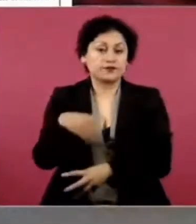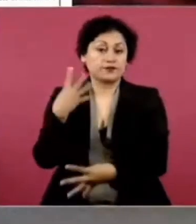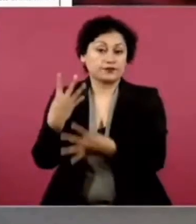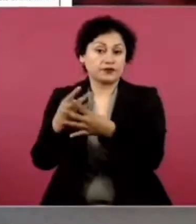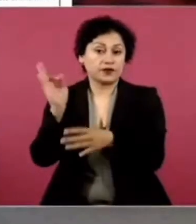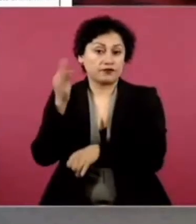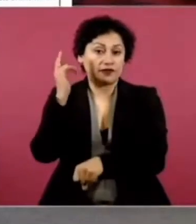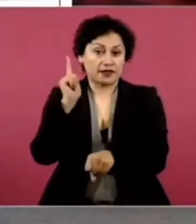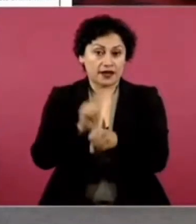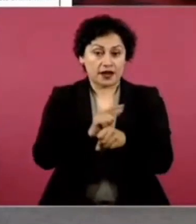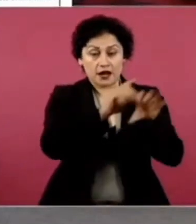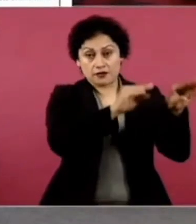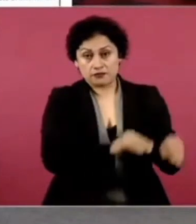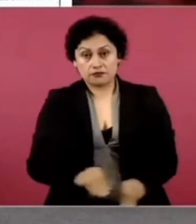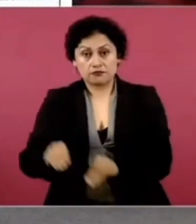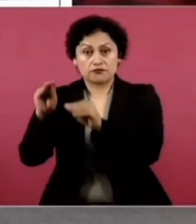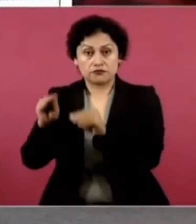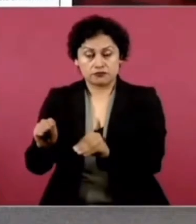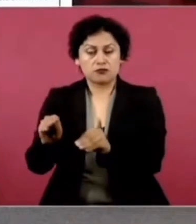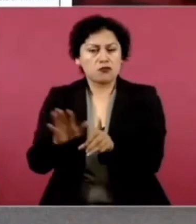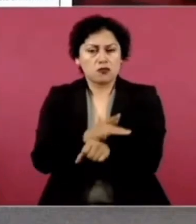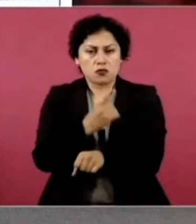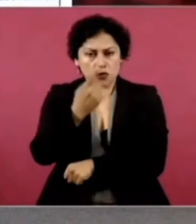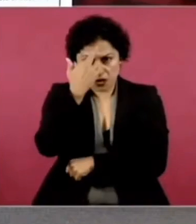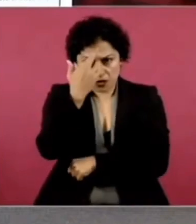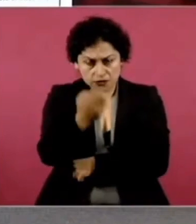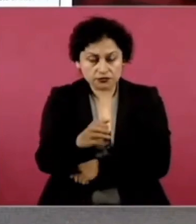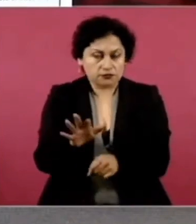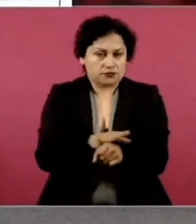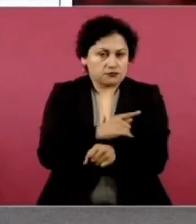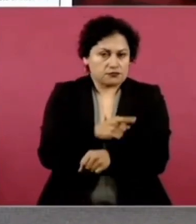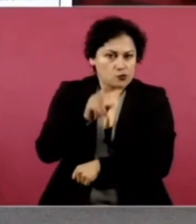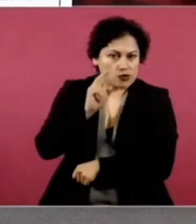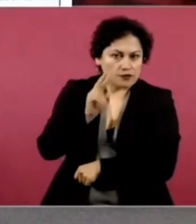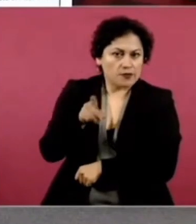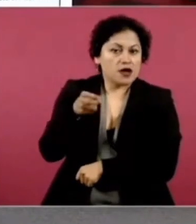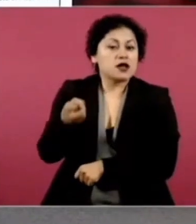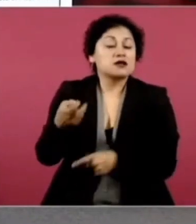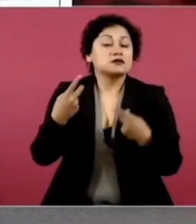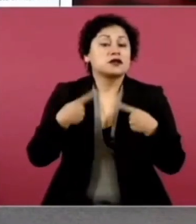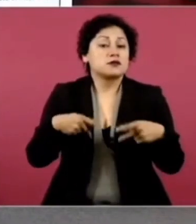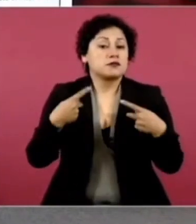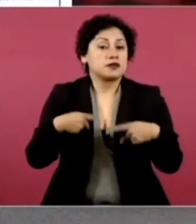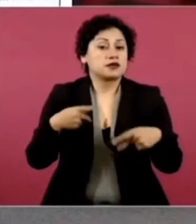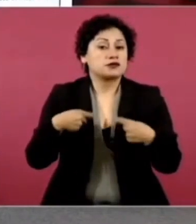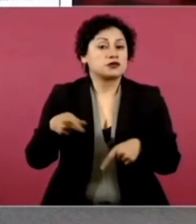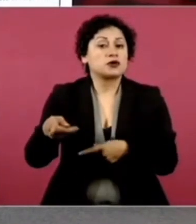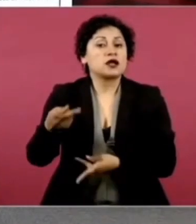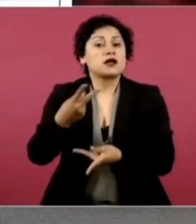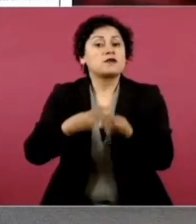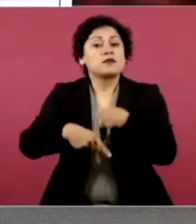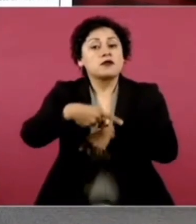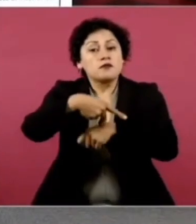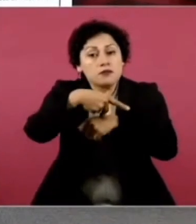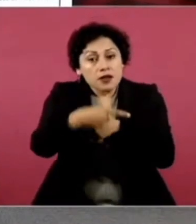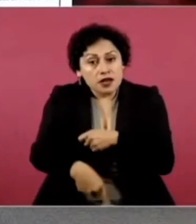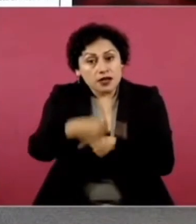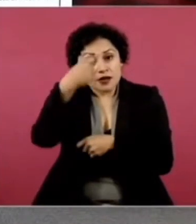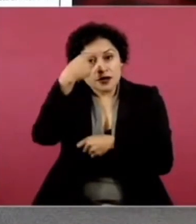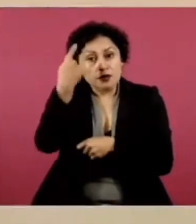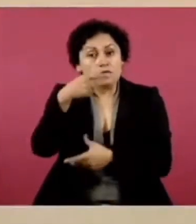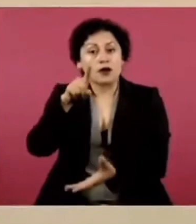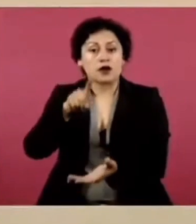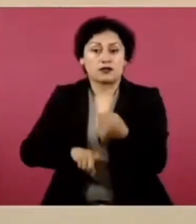debió que Jean Toma es considerada una persona que pone en peligro la estabilidad y gobernabilidad del